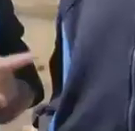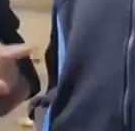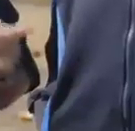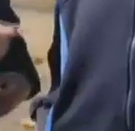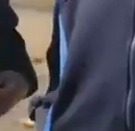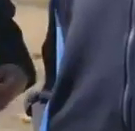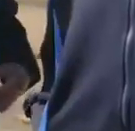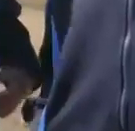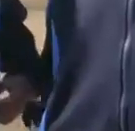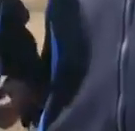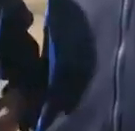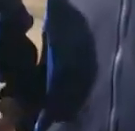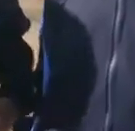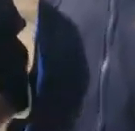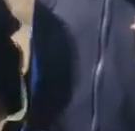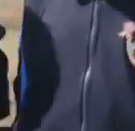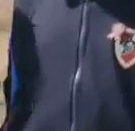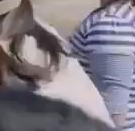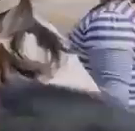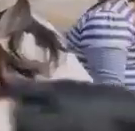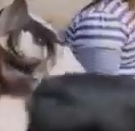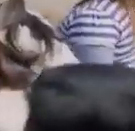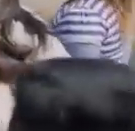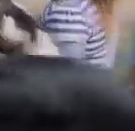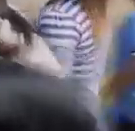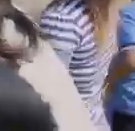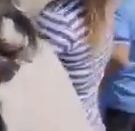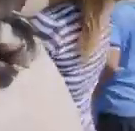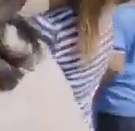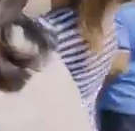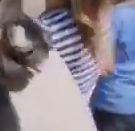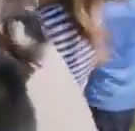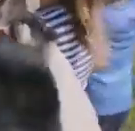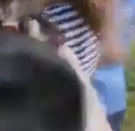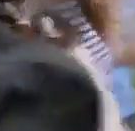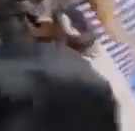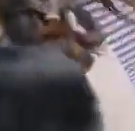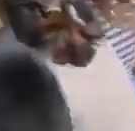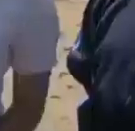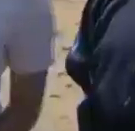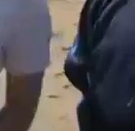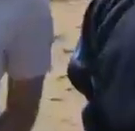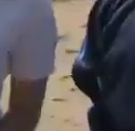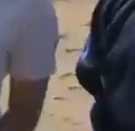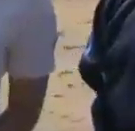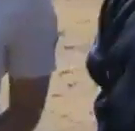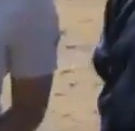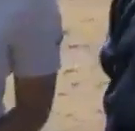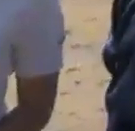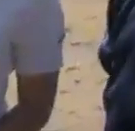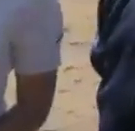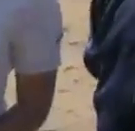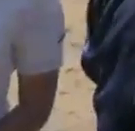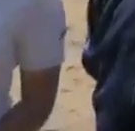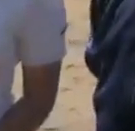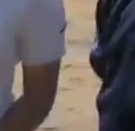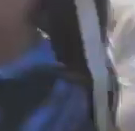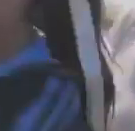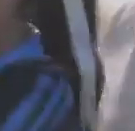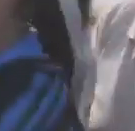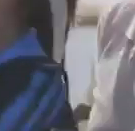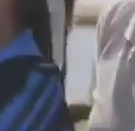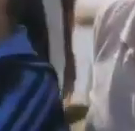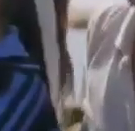los pelícanos que están nadando en el mar y pueden salir buscando comida y pueden comer uno de esos plásticos,